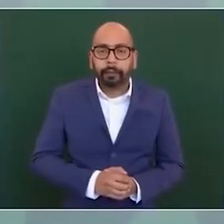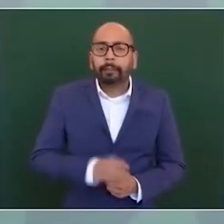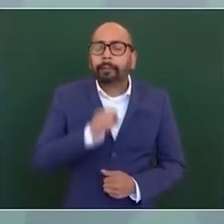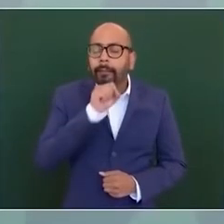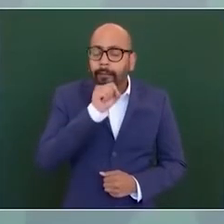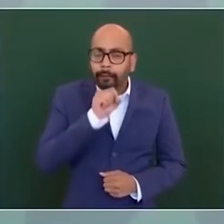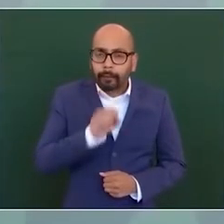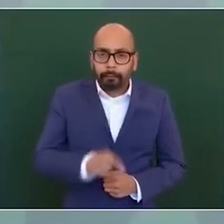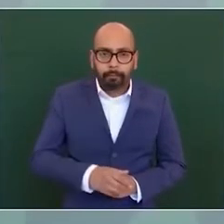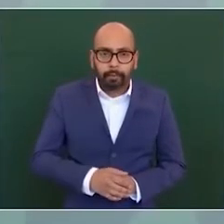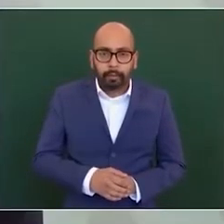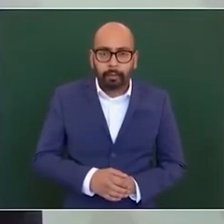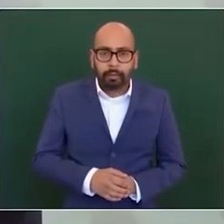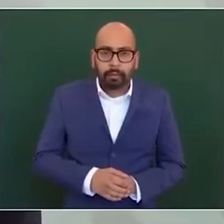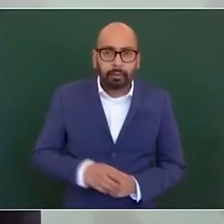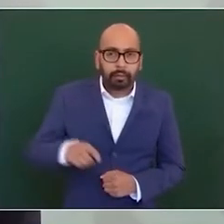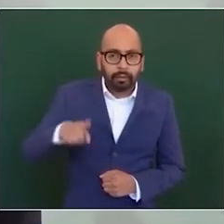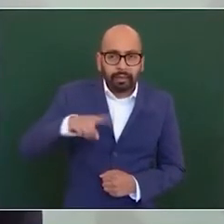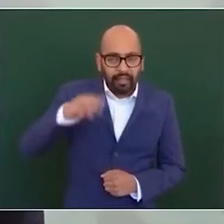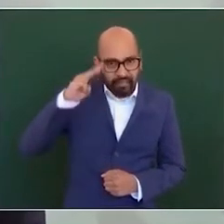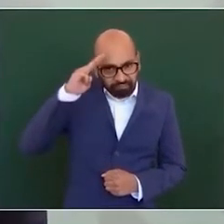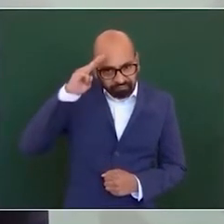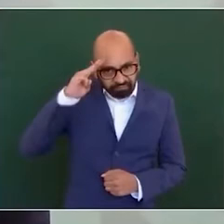sin balandronadas,